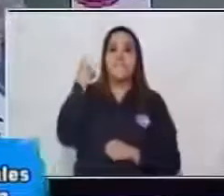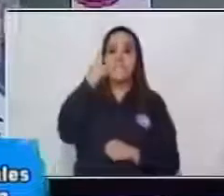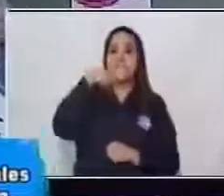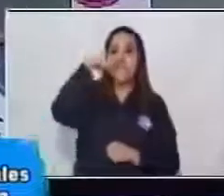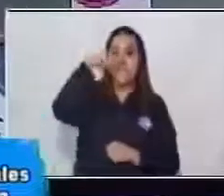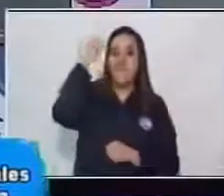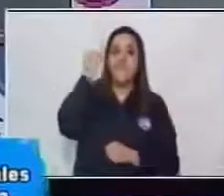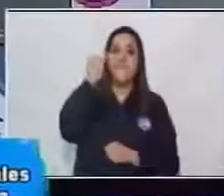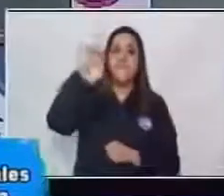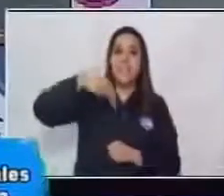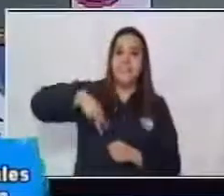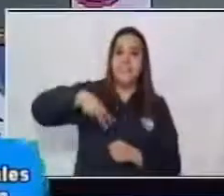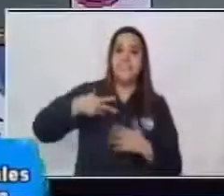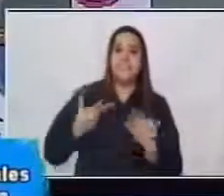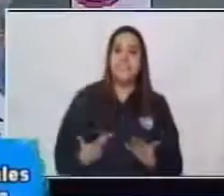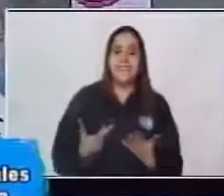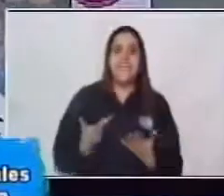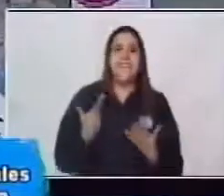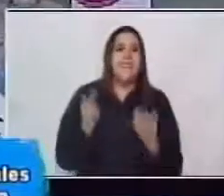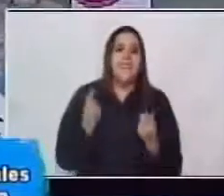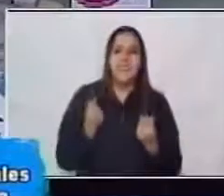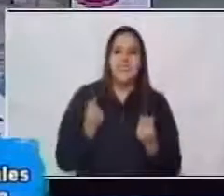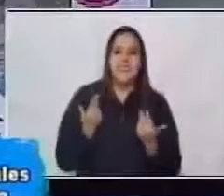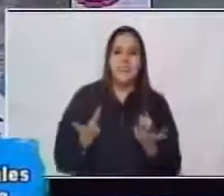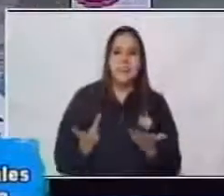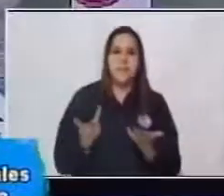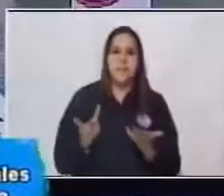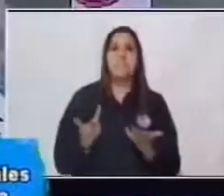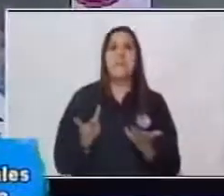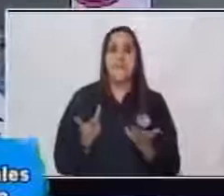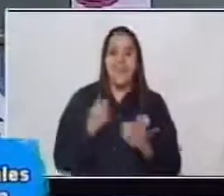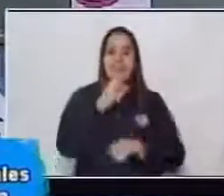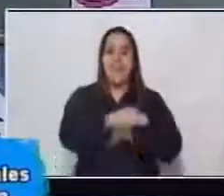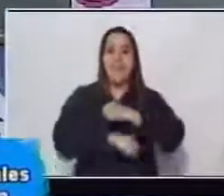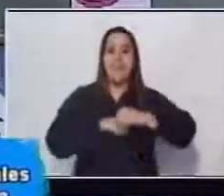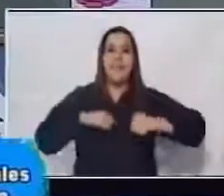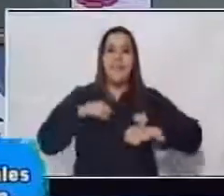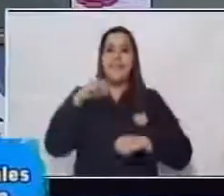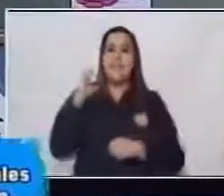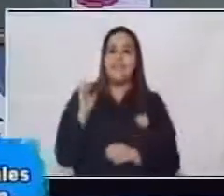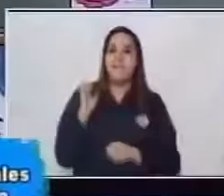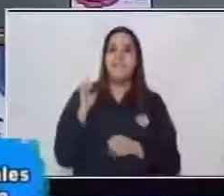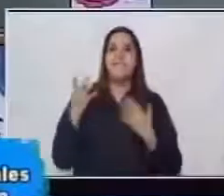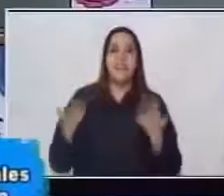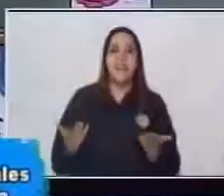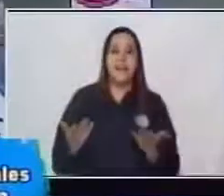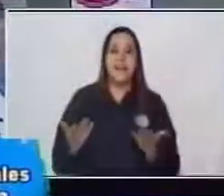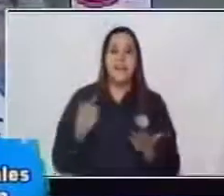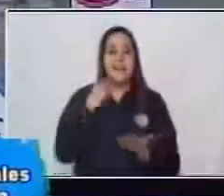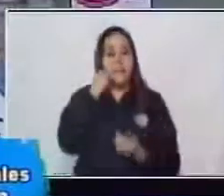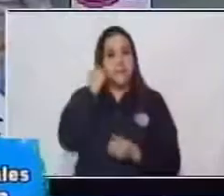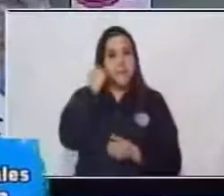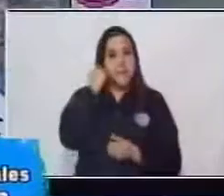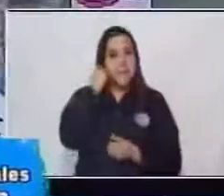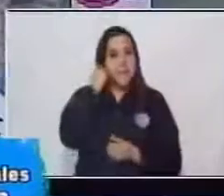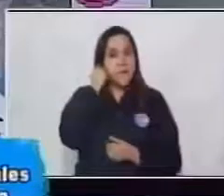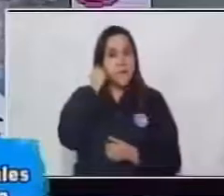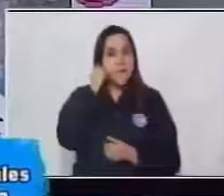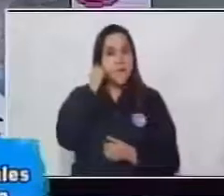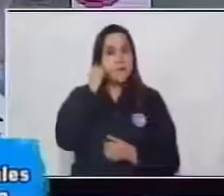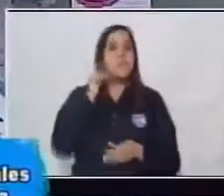una palabra. Festín. Festín empieza con fe. Muy bien, excelente. ¿Y qué hacemos en